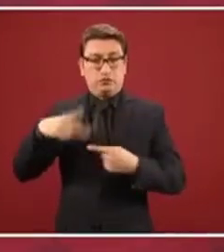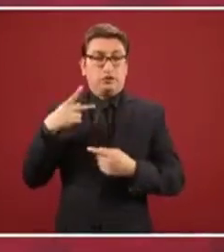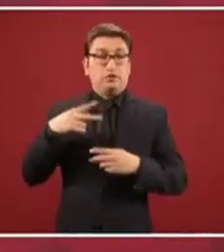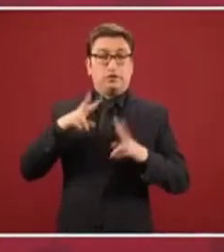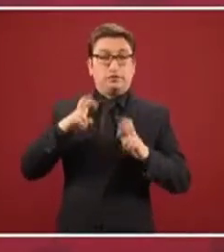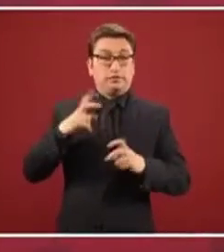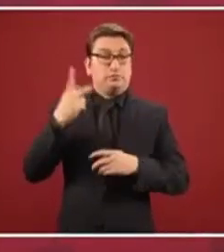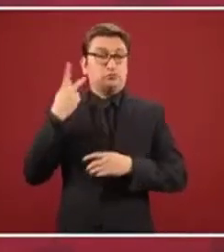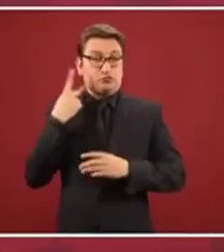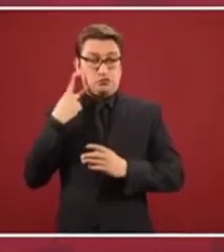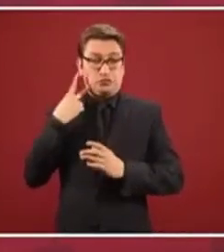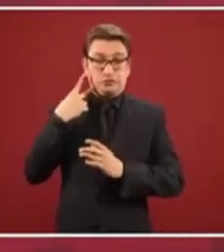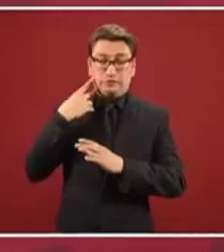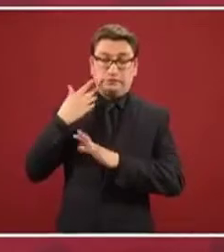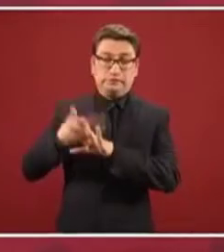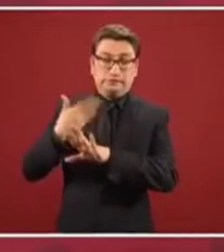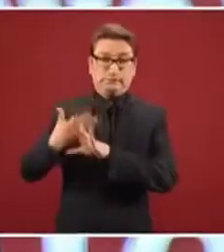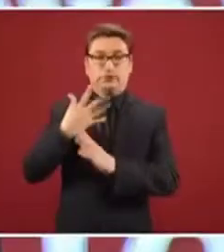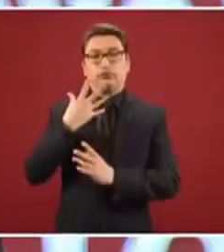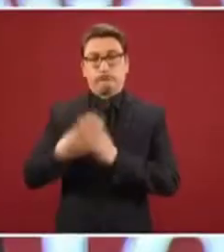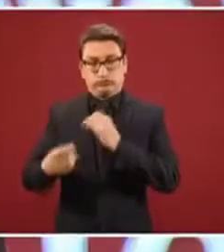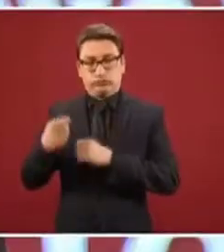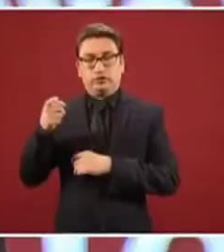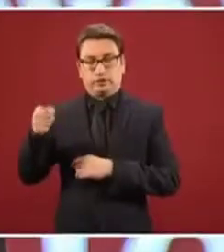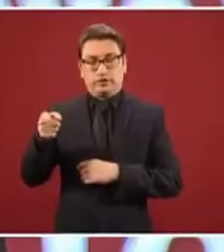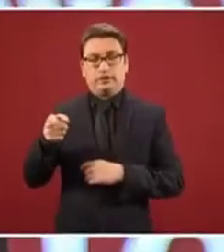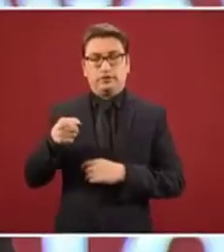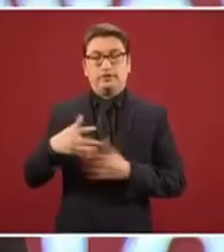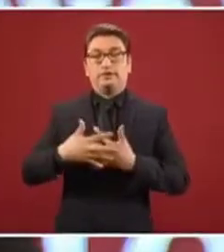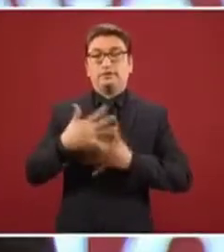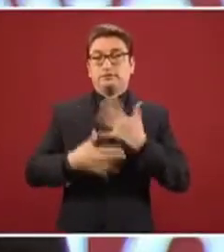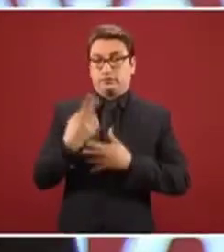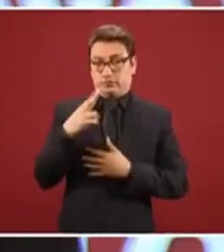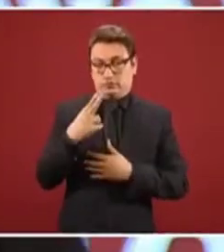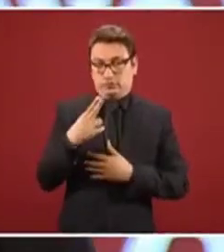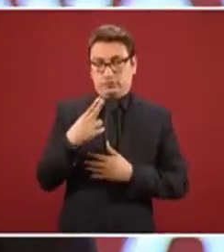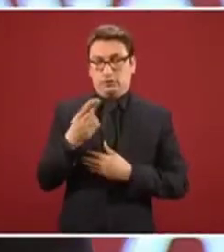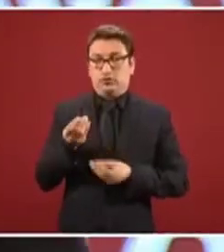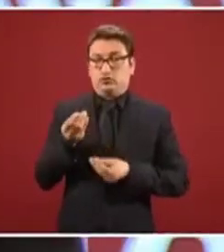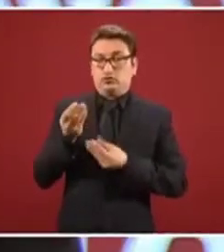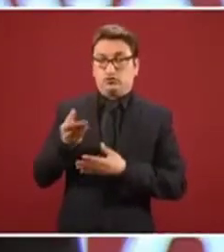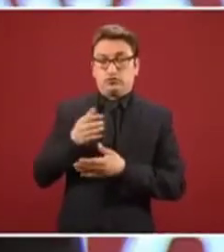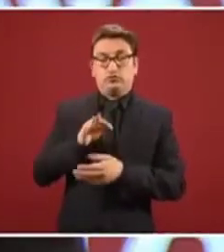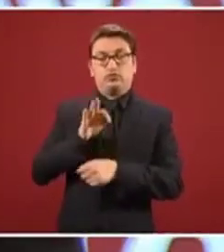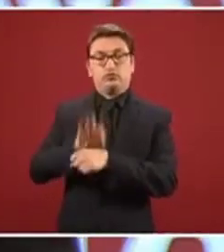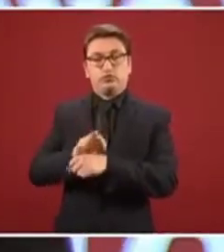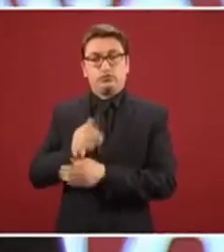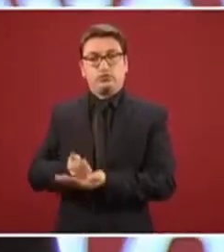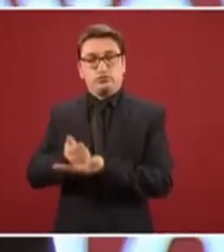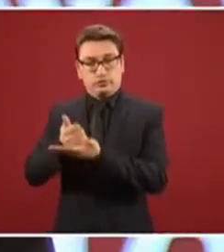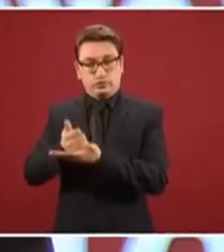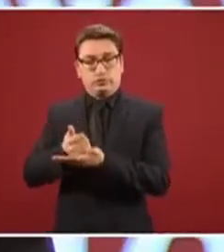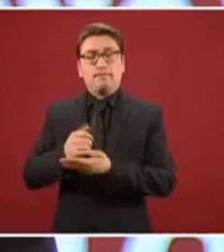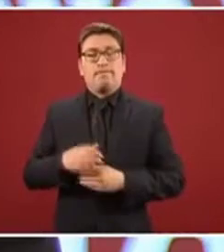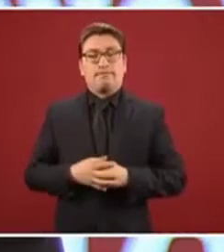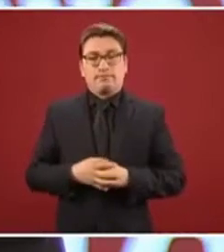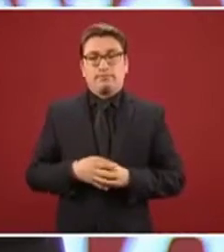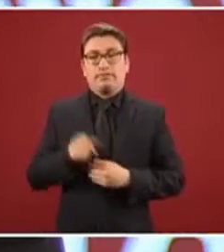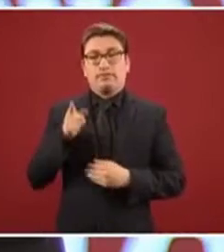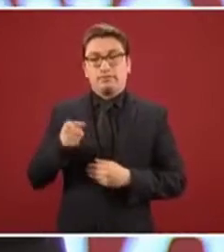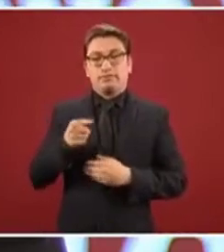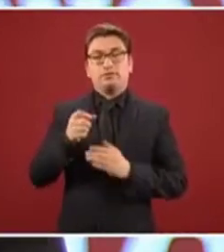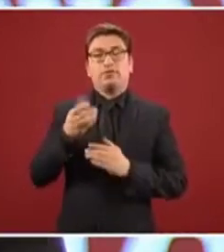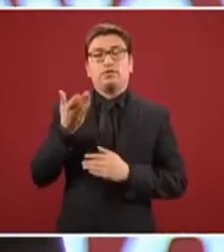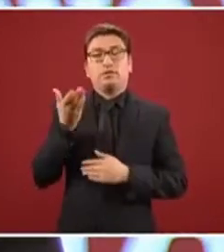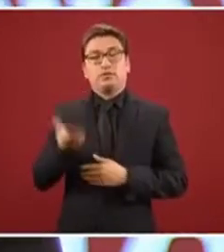motivos. Eso fue el 15 de noviembre. Se les otorgó asilo y se solicitó que